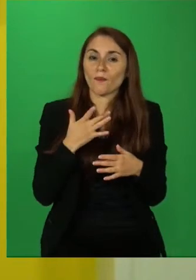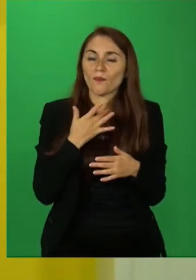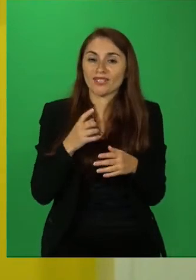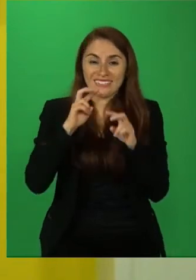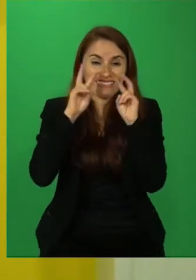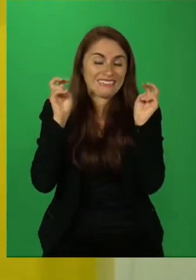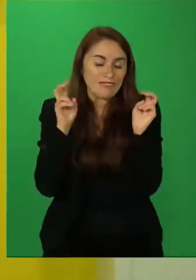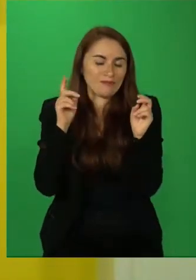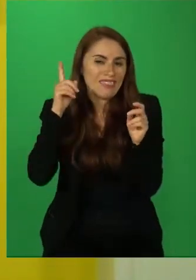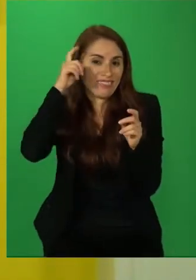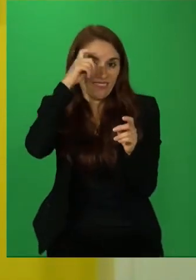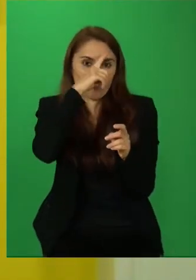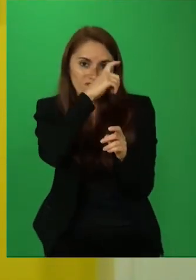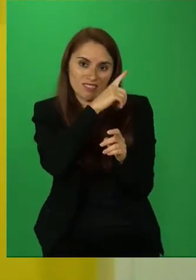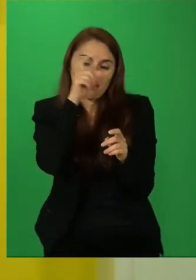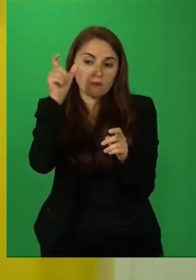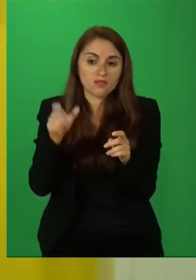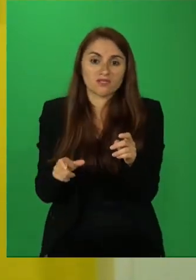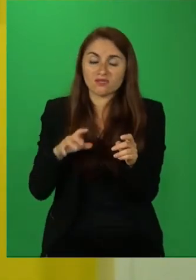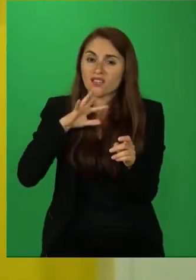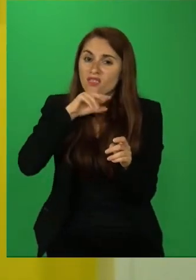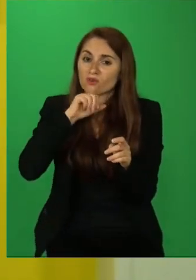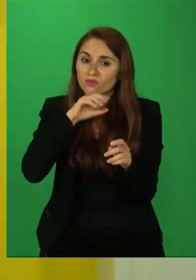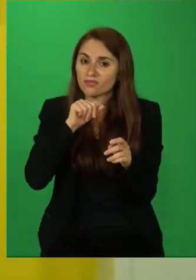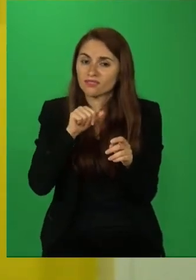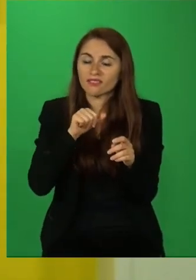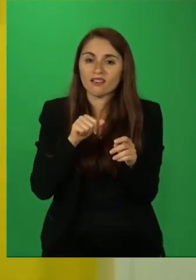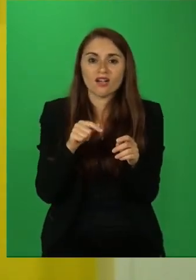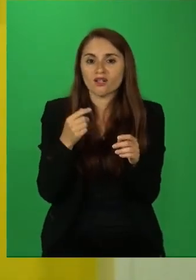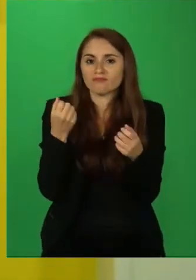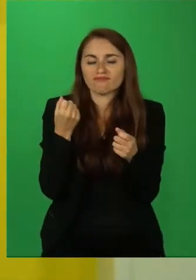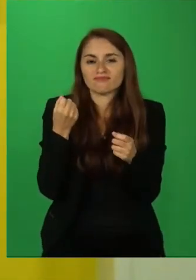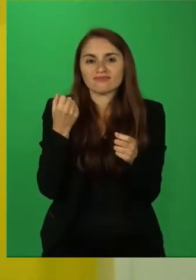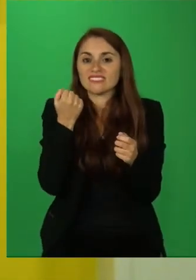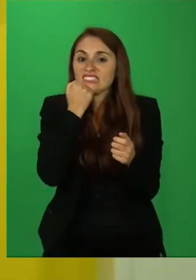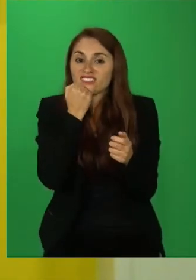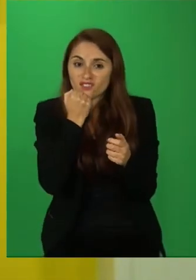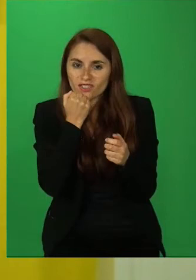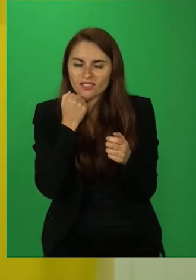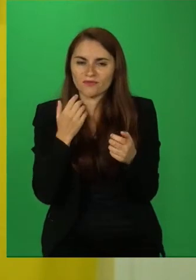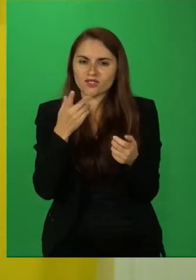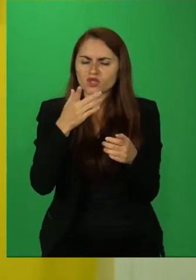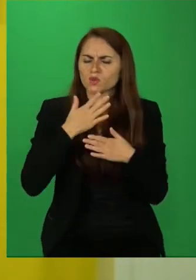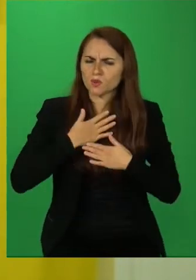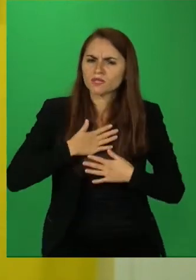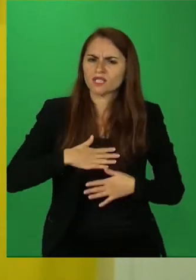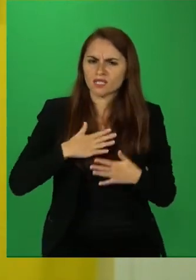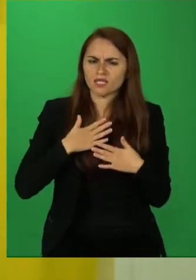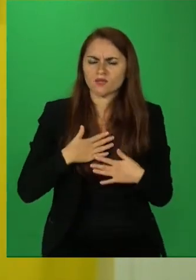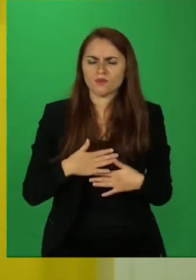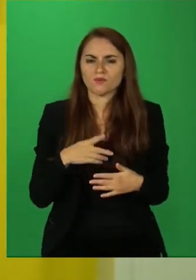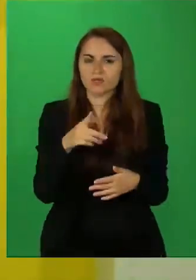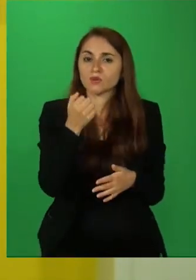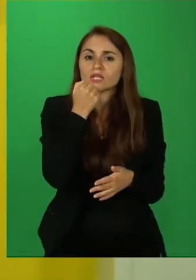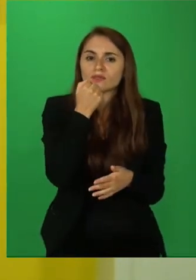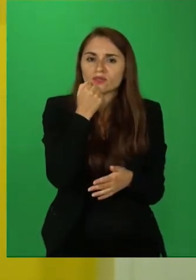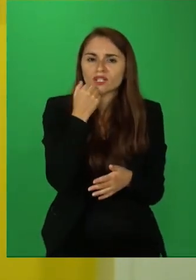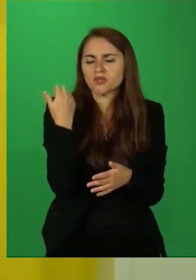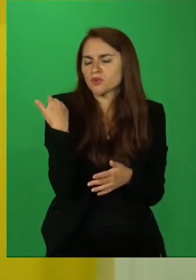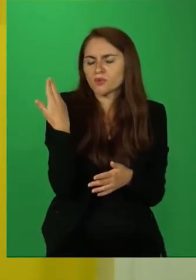Hay adultos que ni siquiera lo manejan. Así que si fallas en algún paso, estamos súper bien. No hay